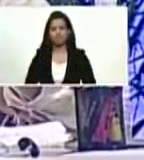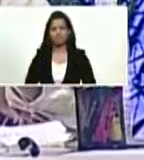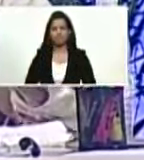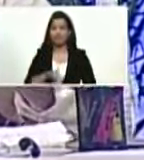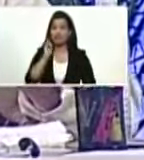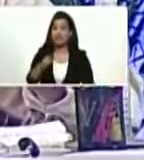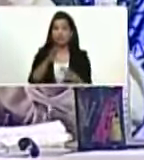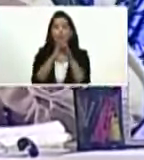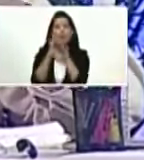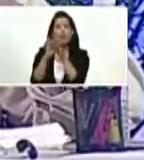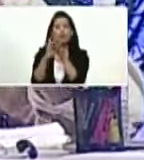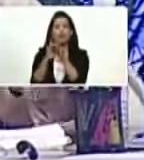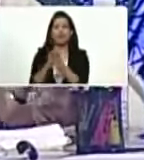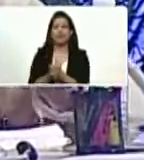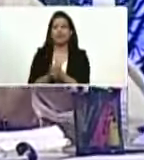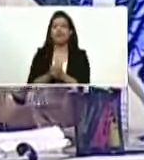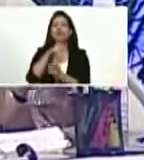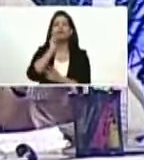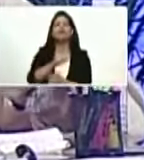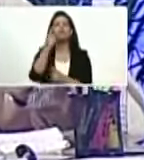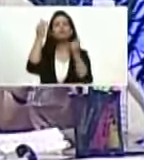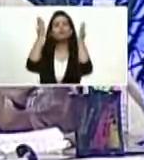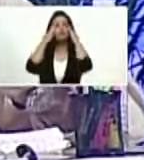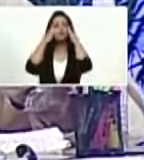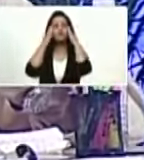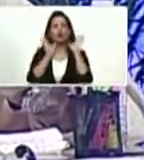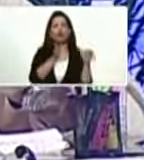Unirnos, mire, unirnos, tener conciencia de clase,